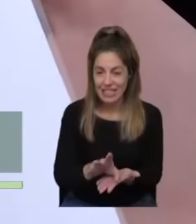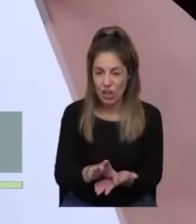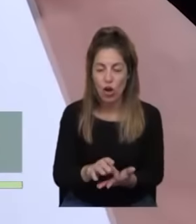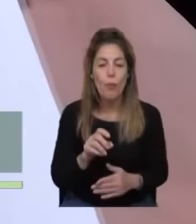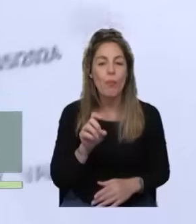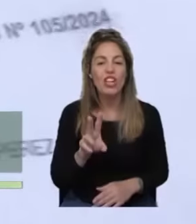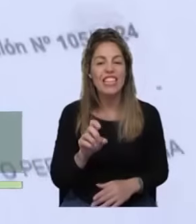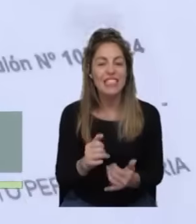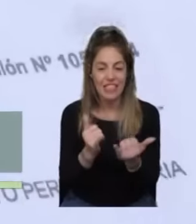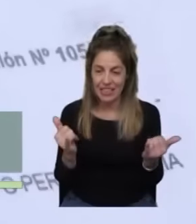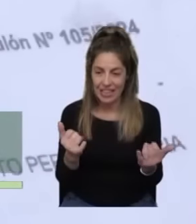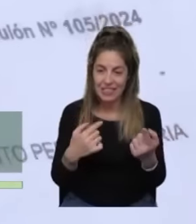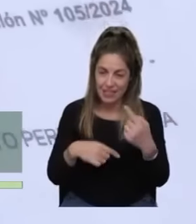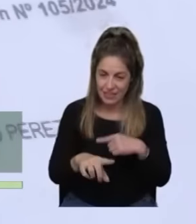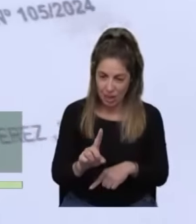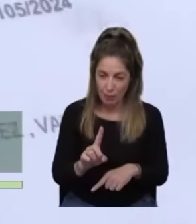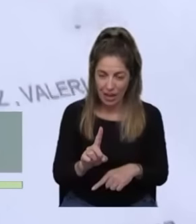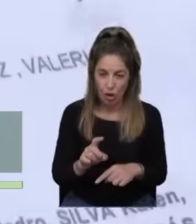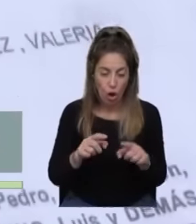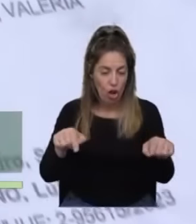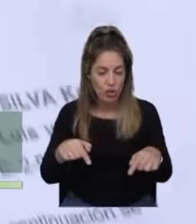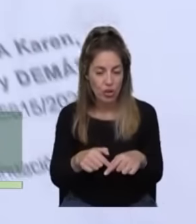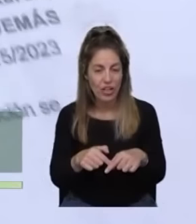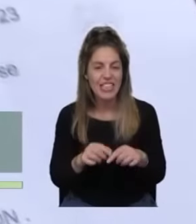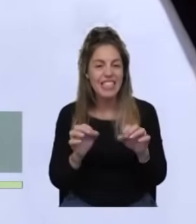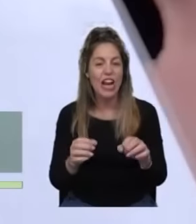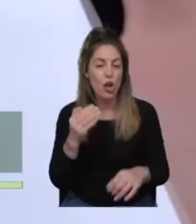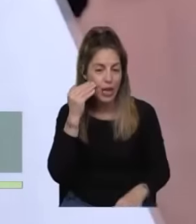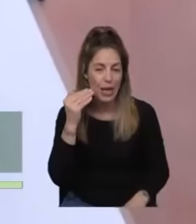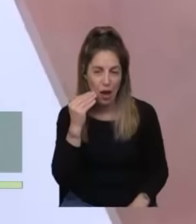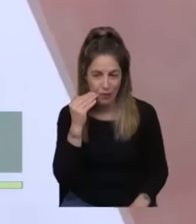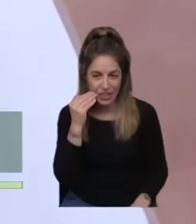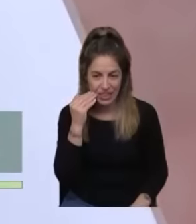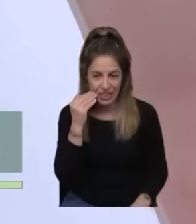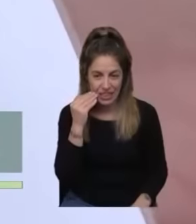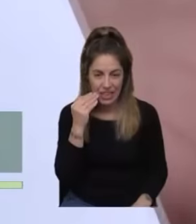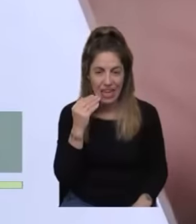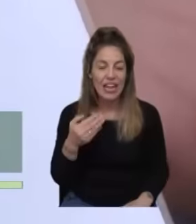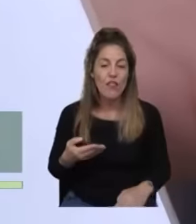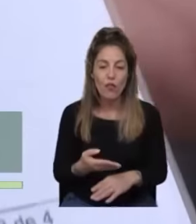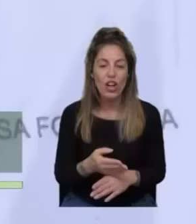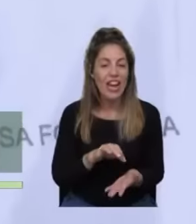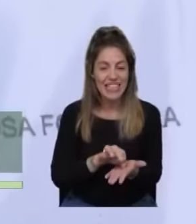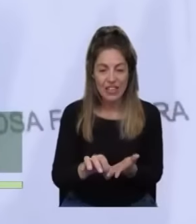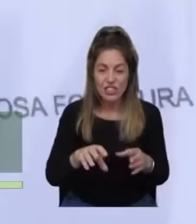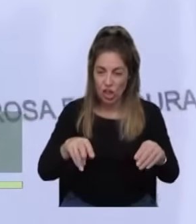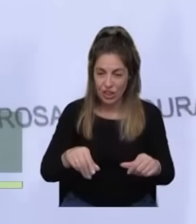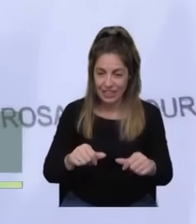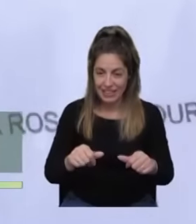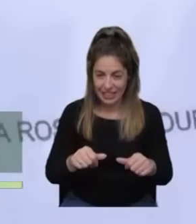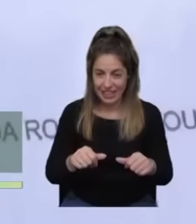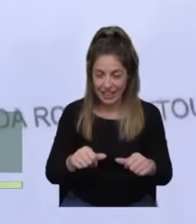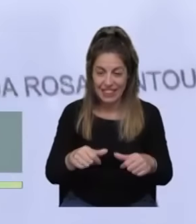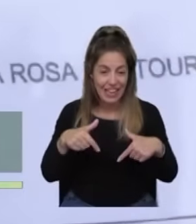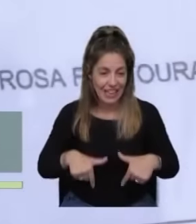de 15 días. Sin embargo, los cedulones de aviso llegaron recién en abril a manos de las familias, que recurrieron al Servicio de Tierras y Hábitat de